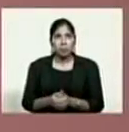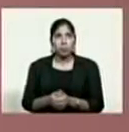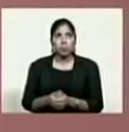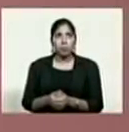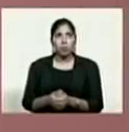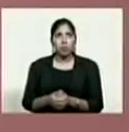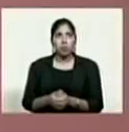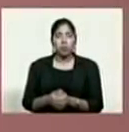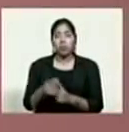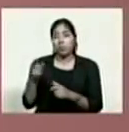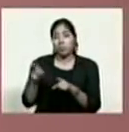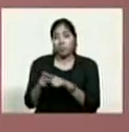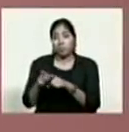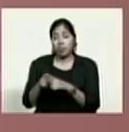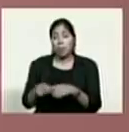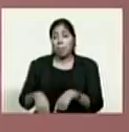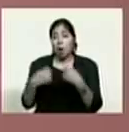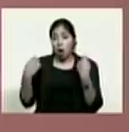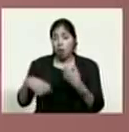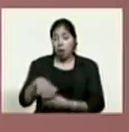guerra psicológica, como esta.